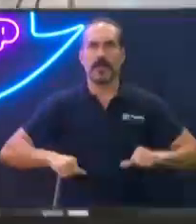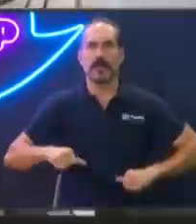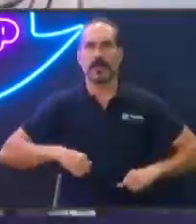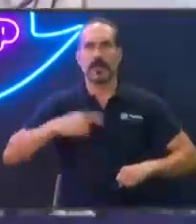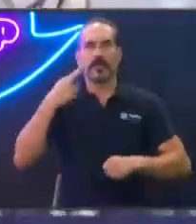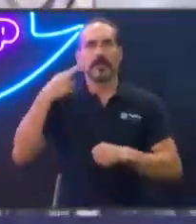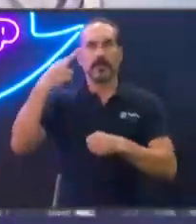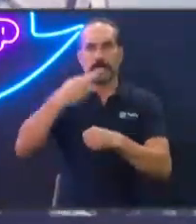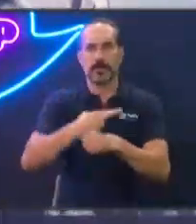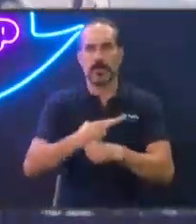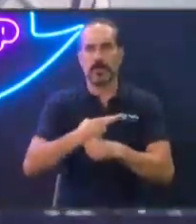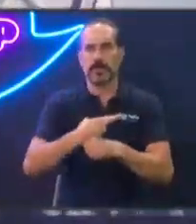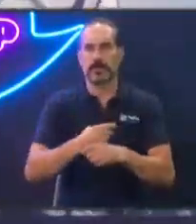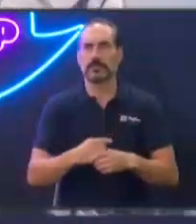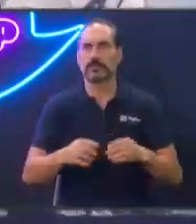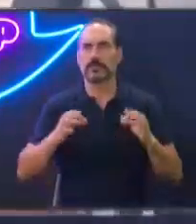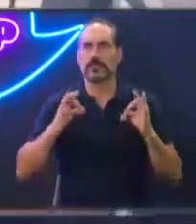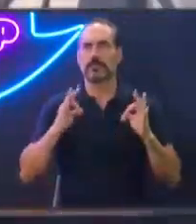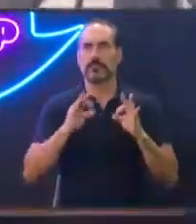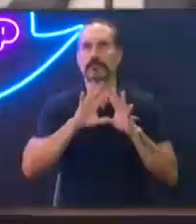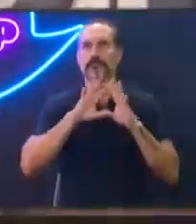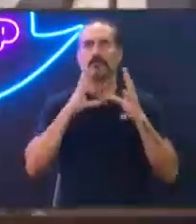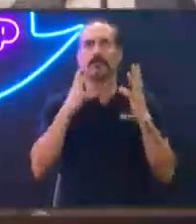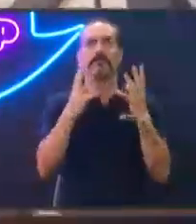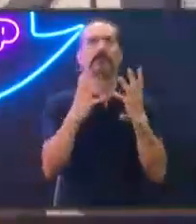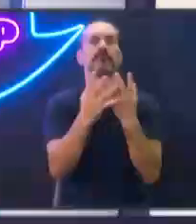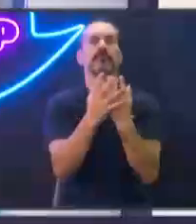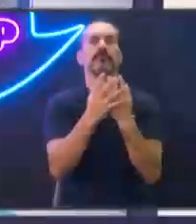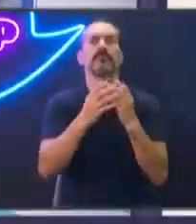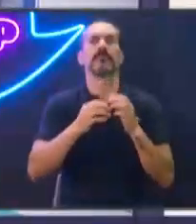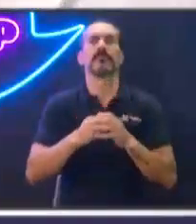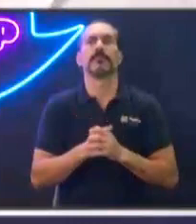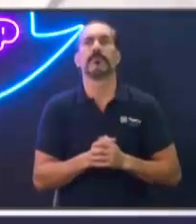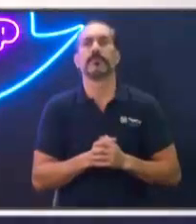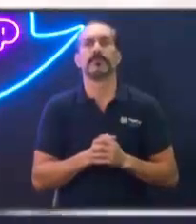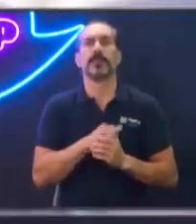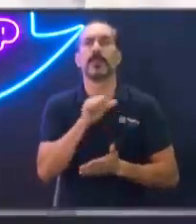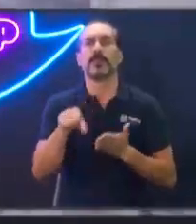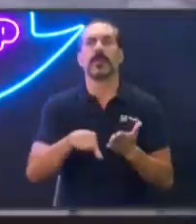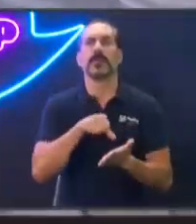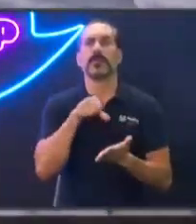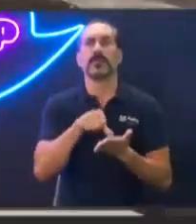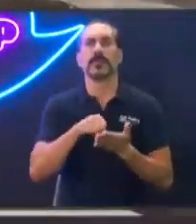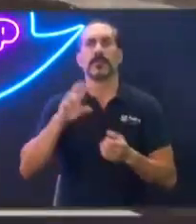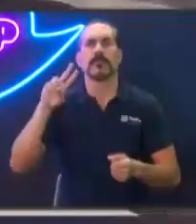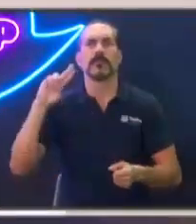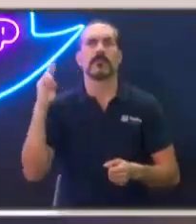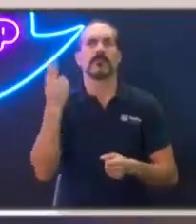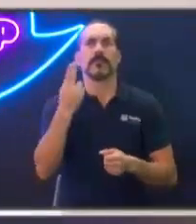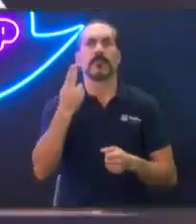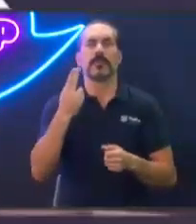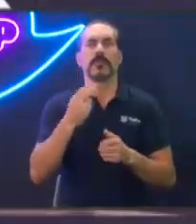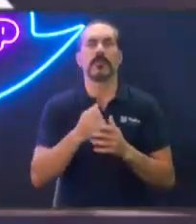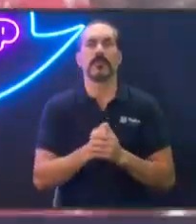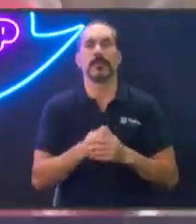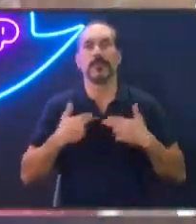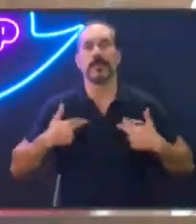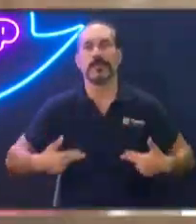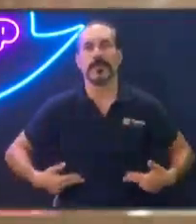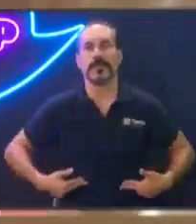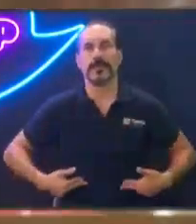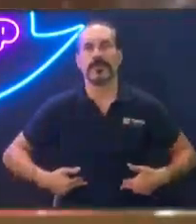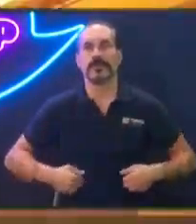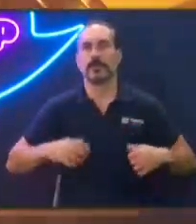suficientes para impactar en un mundo globalizado el Centro Universitario del claustro humanista como